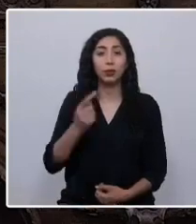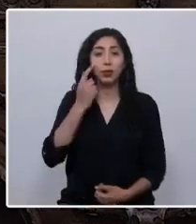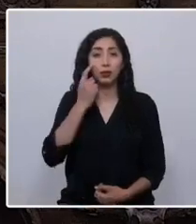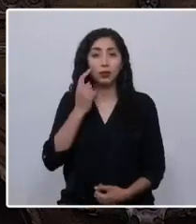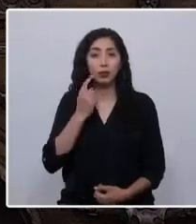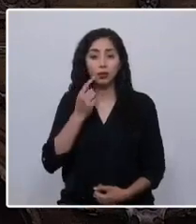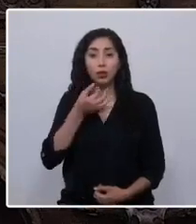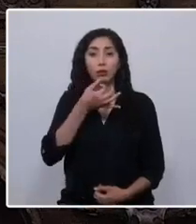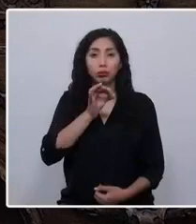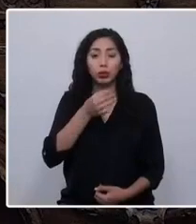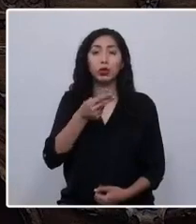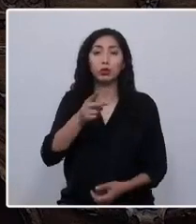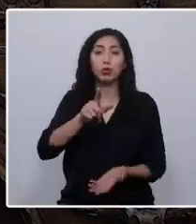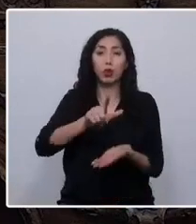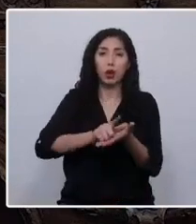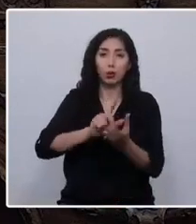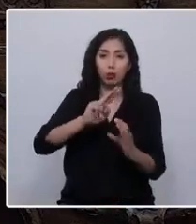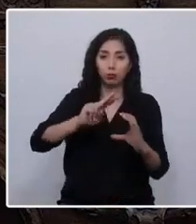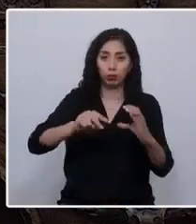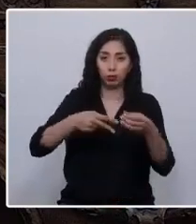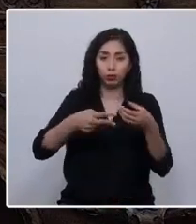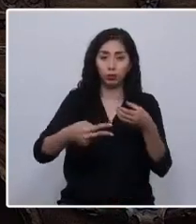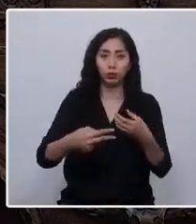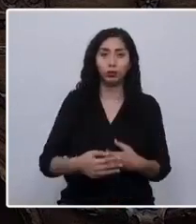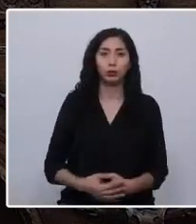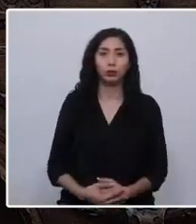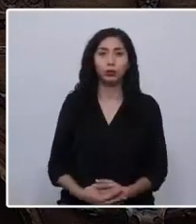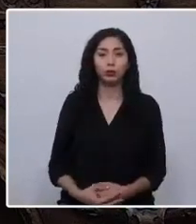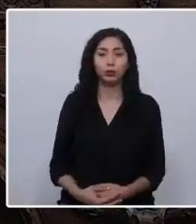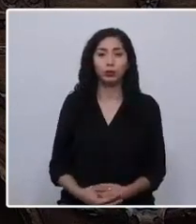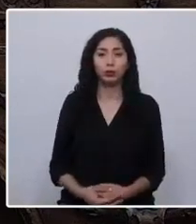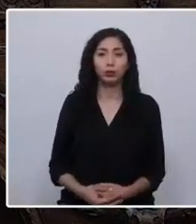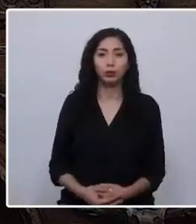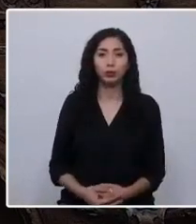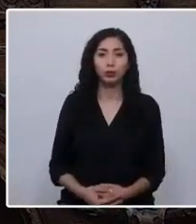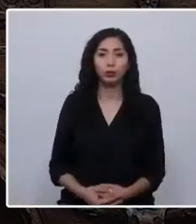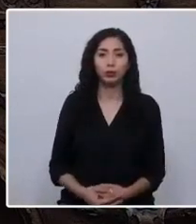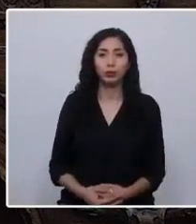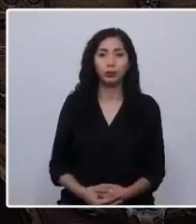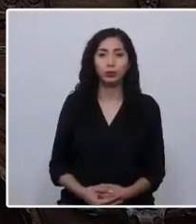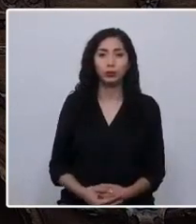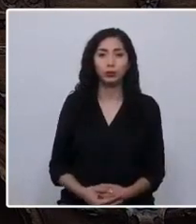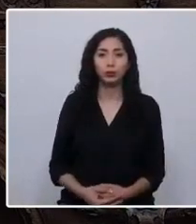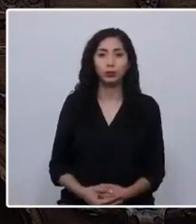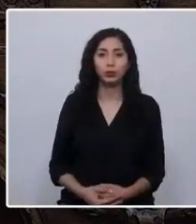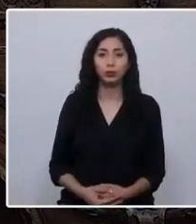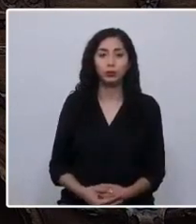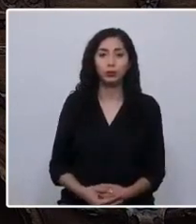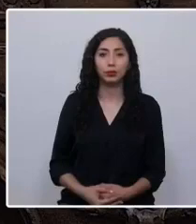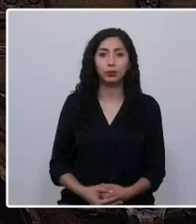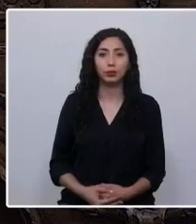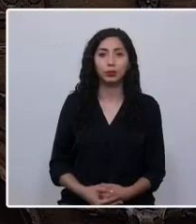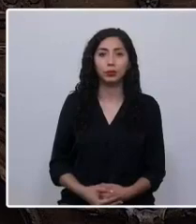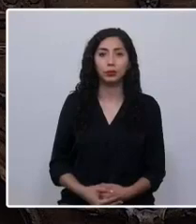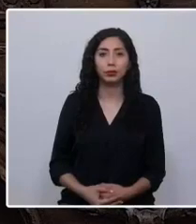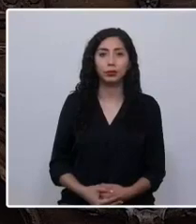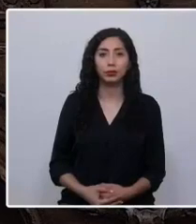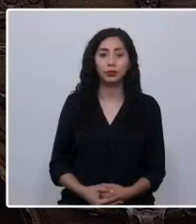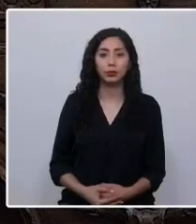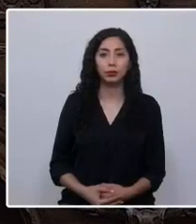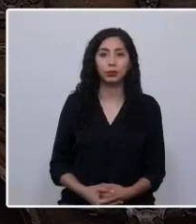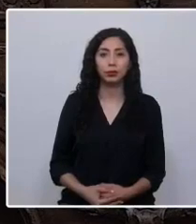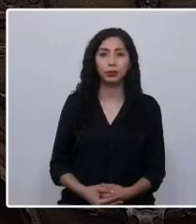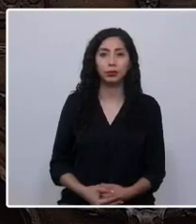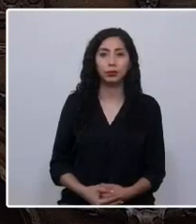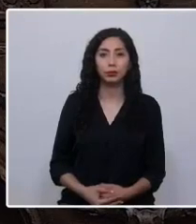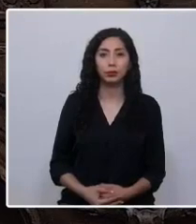ngiliatue, fei muta amula linta in canal pipingita puinka, fei muta ngucham chum yen eben, usteka umen,